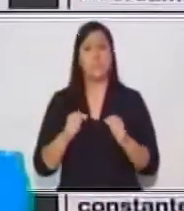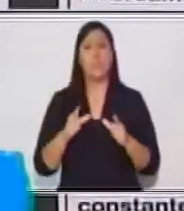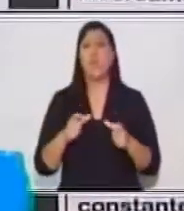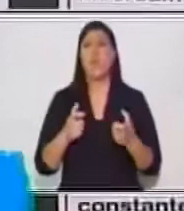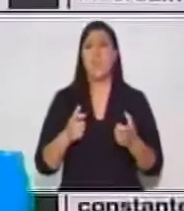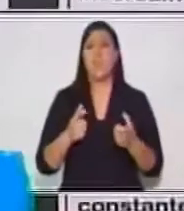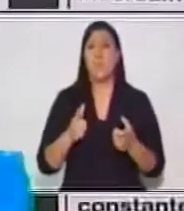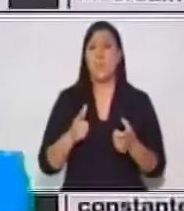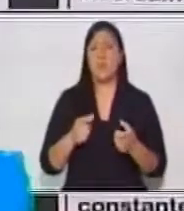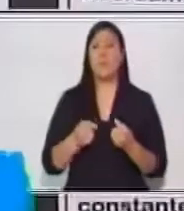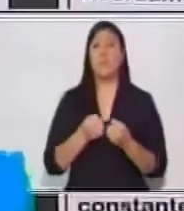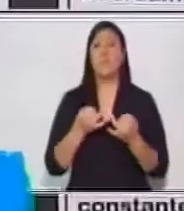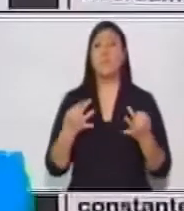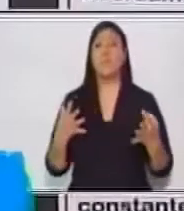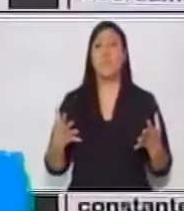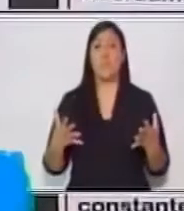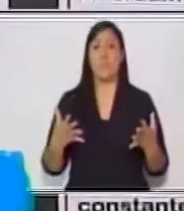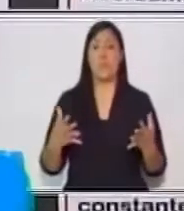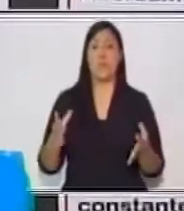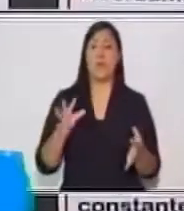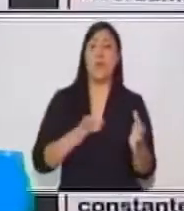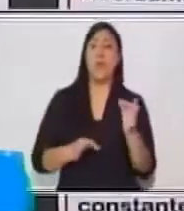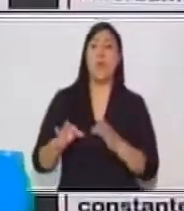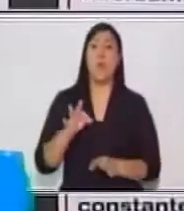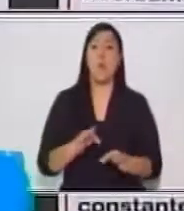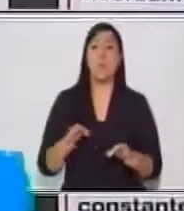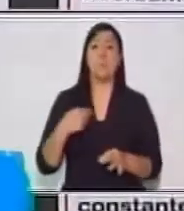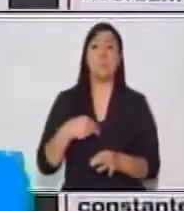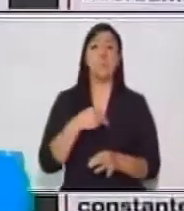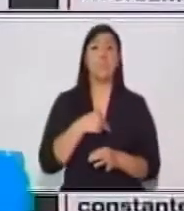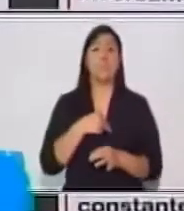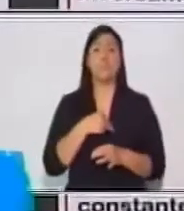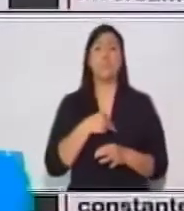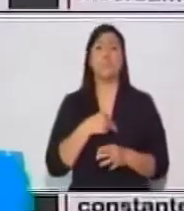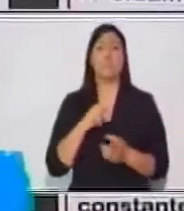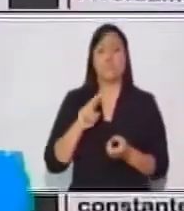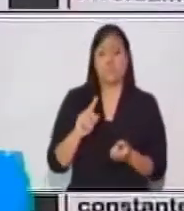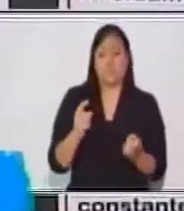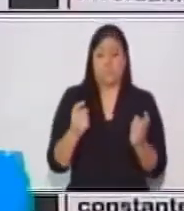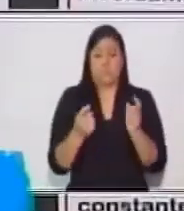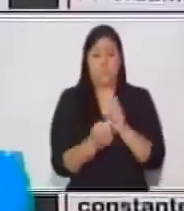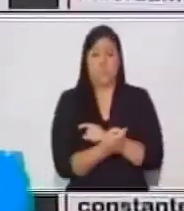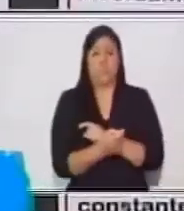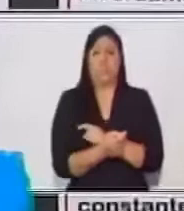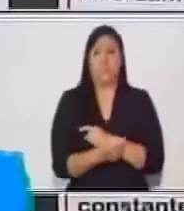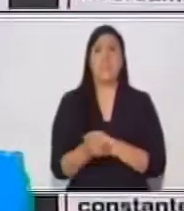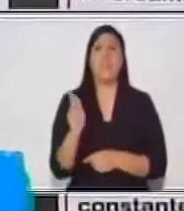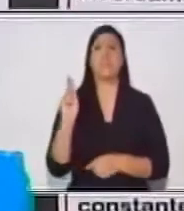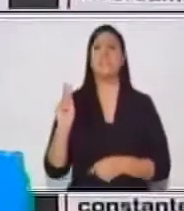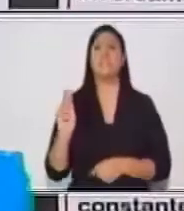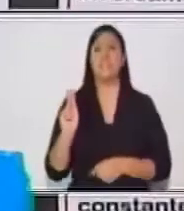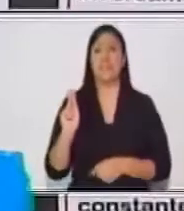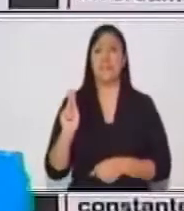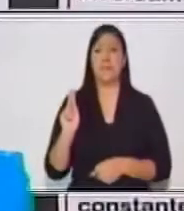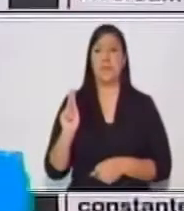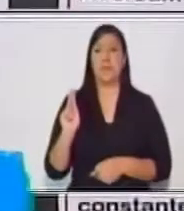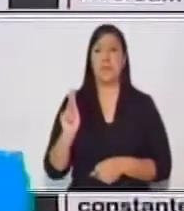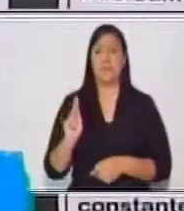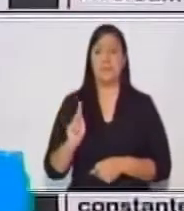deduciendo qué número es, o despejamos el valor de Y. Nuestra constante